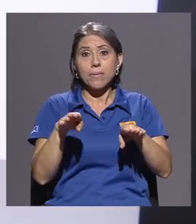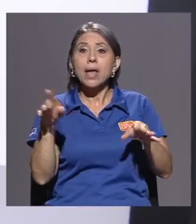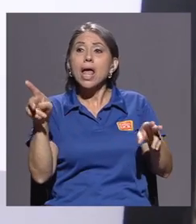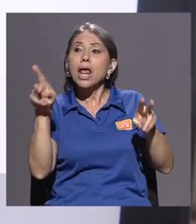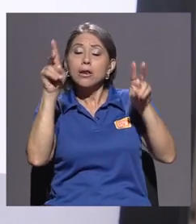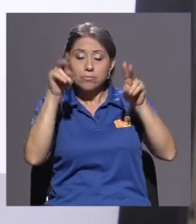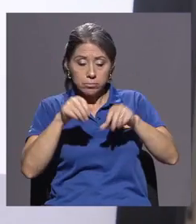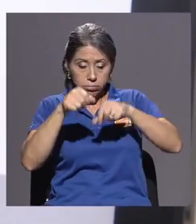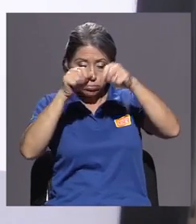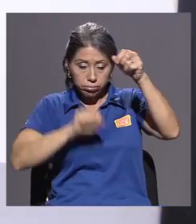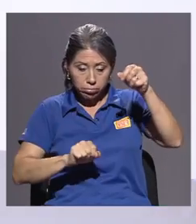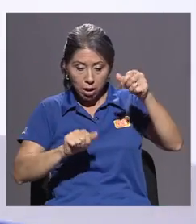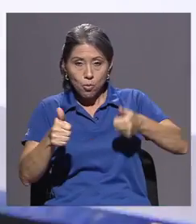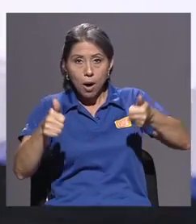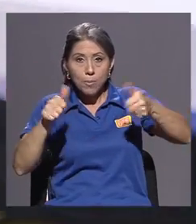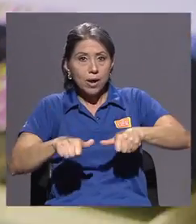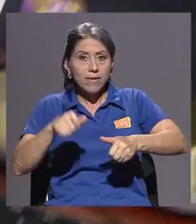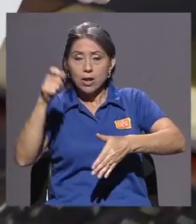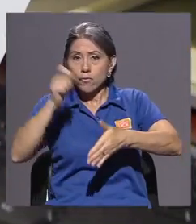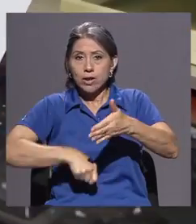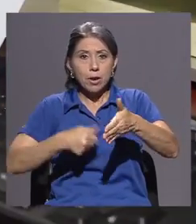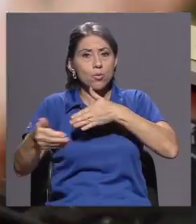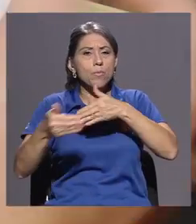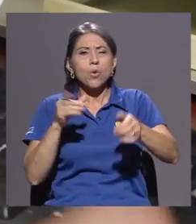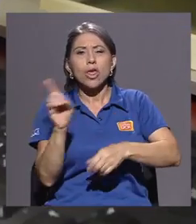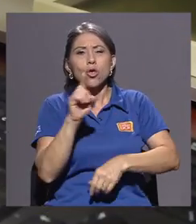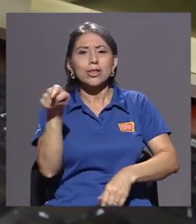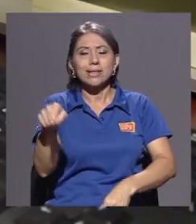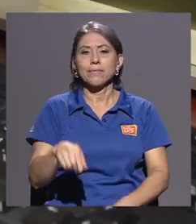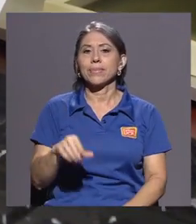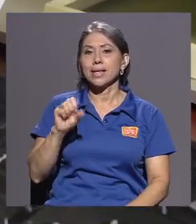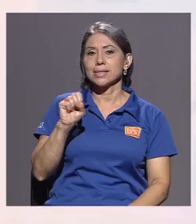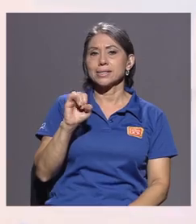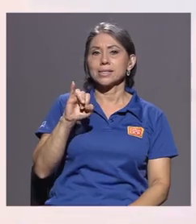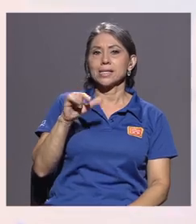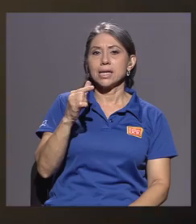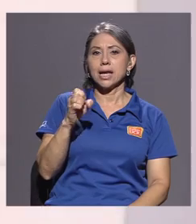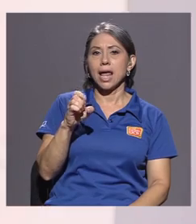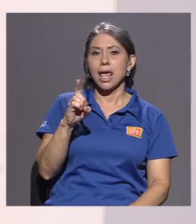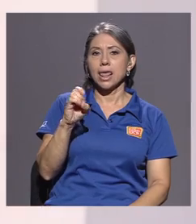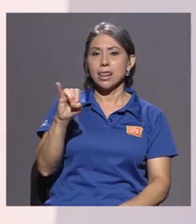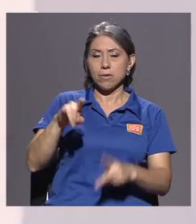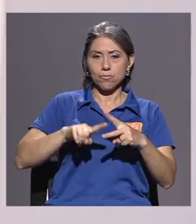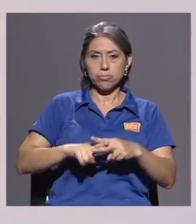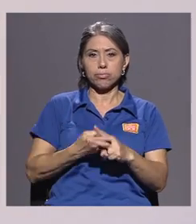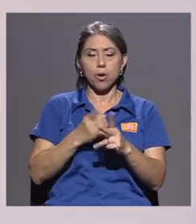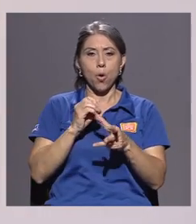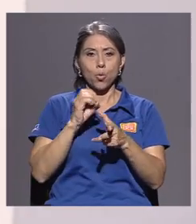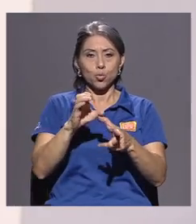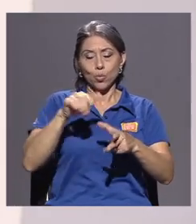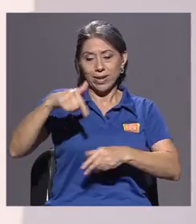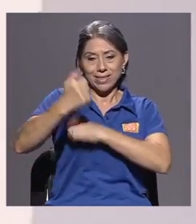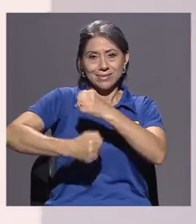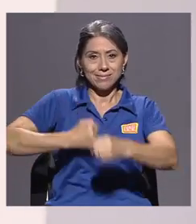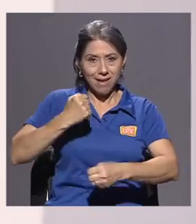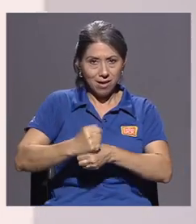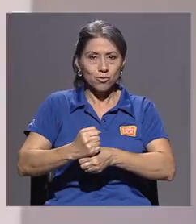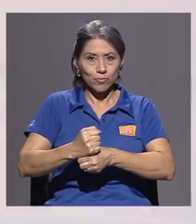y lo firma donde esté ubicado. El SIGEDI entró en vigencia en octubre del presente